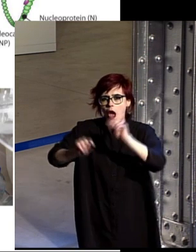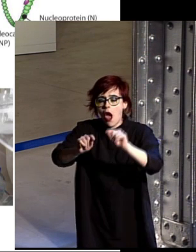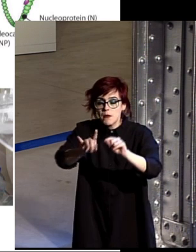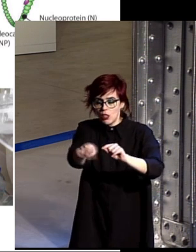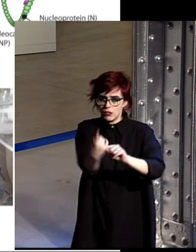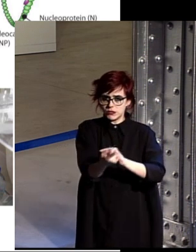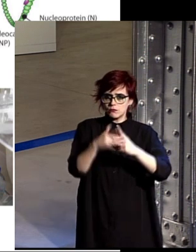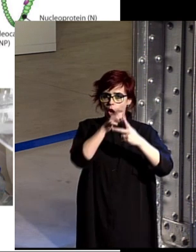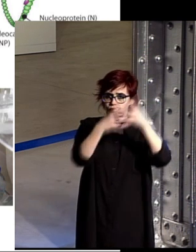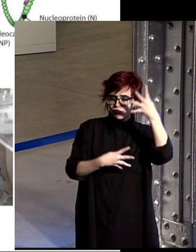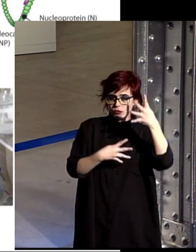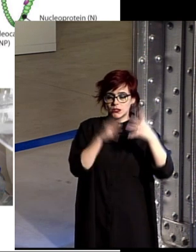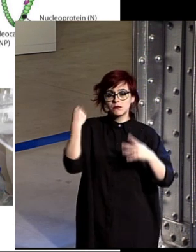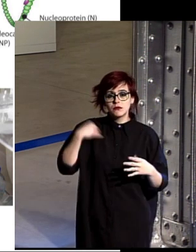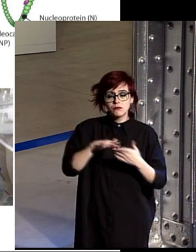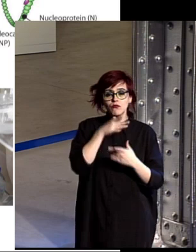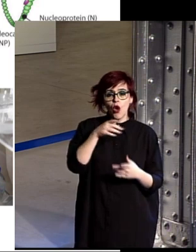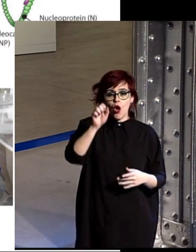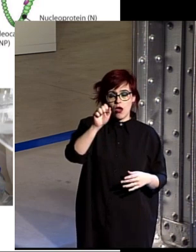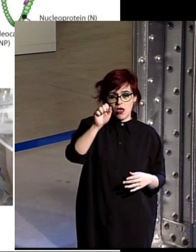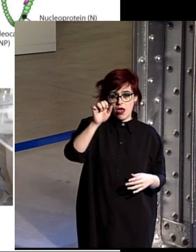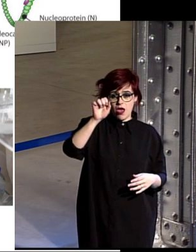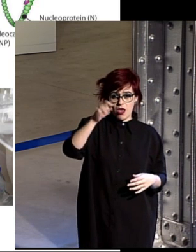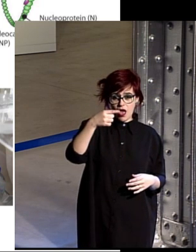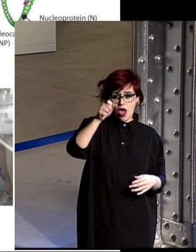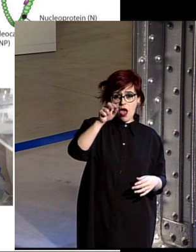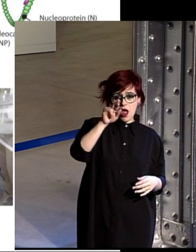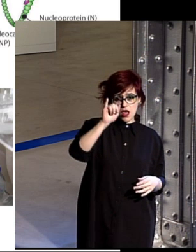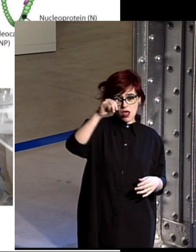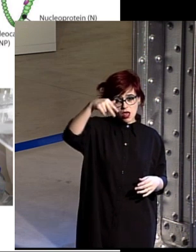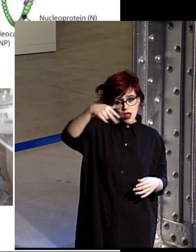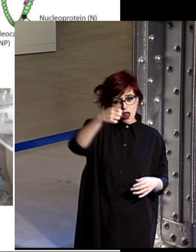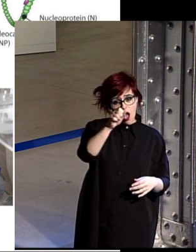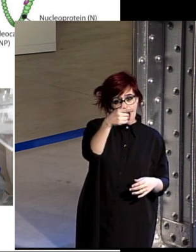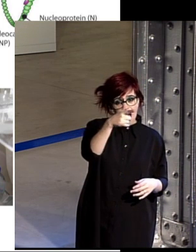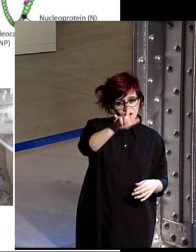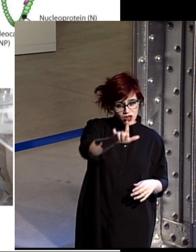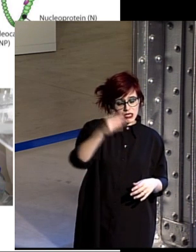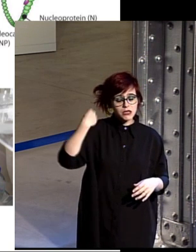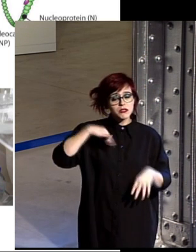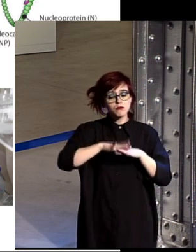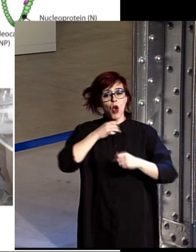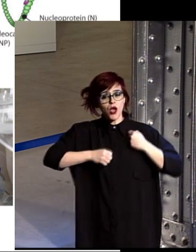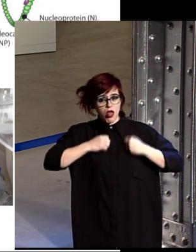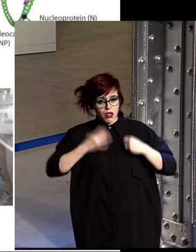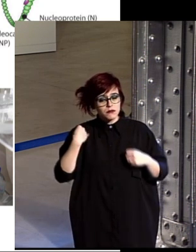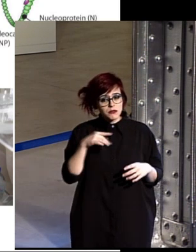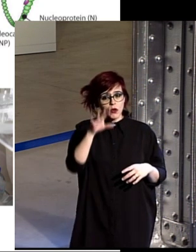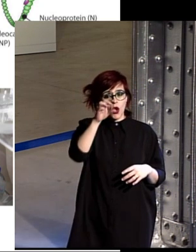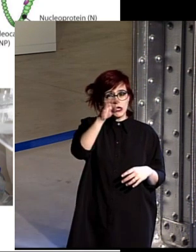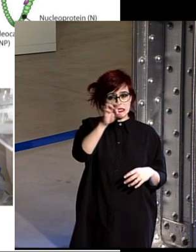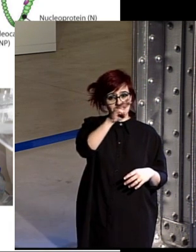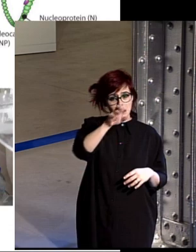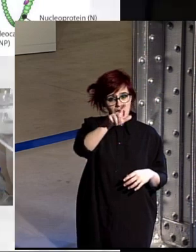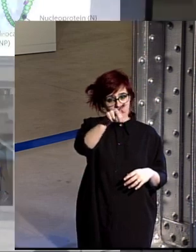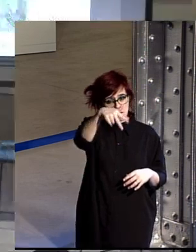un grupo, Gary Nabel en Estados Unidos, tanto América como Canadá, con el grupo de Jens Feldman, llevaban muchos años